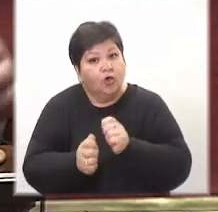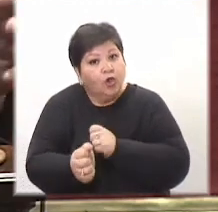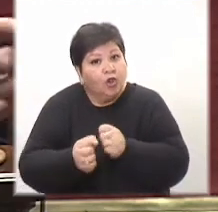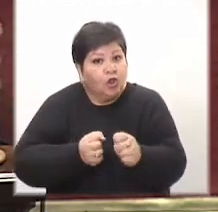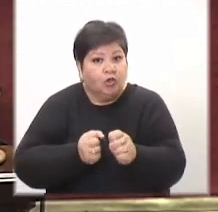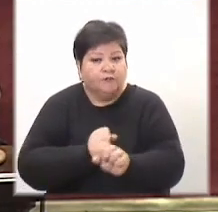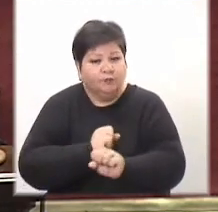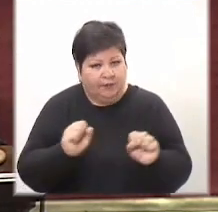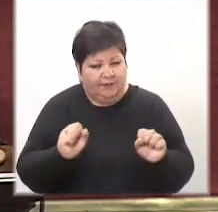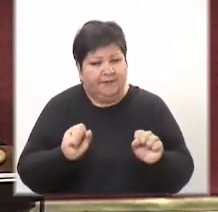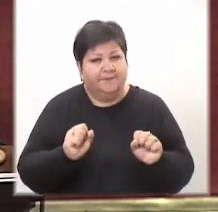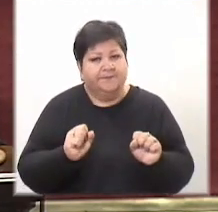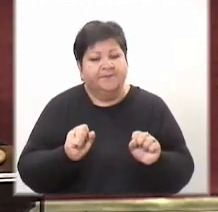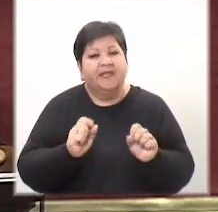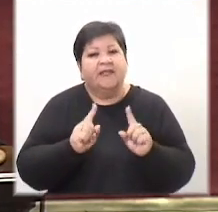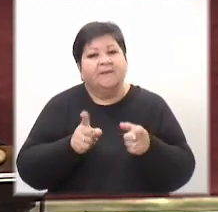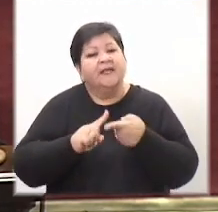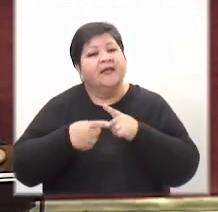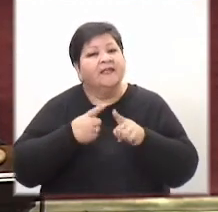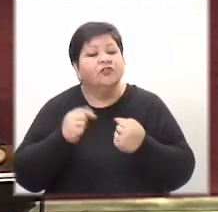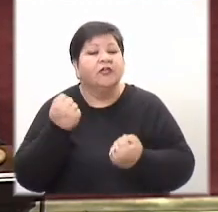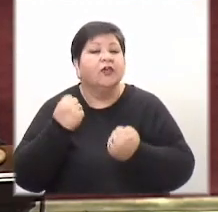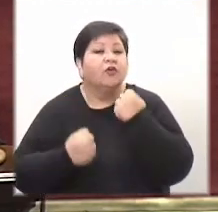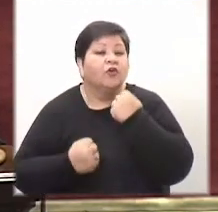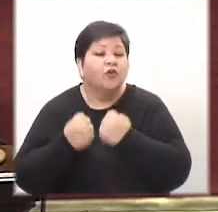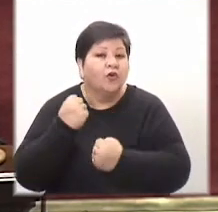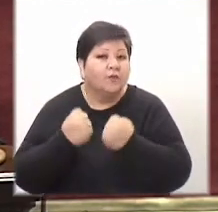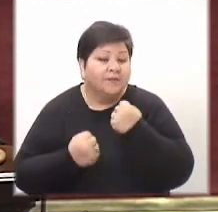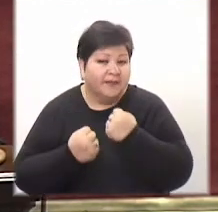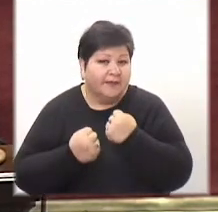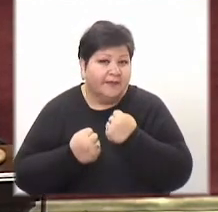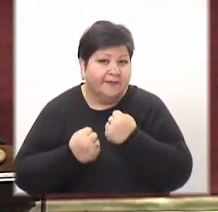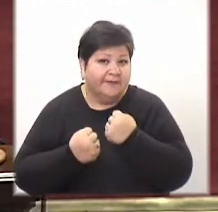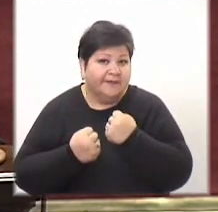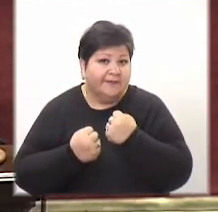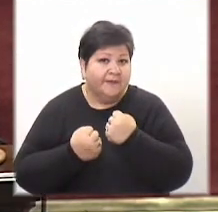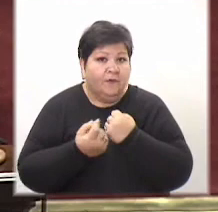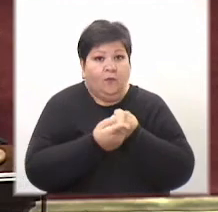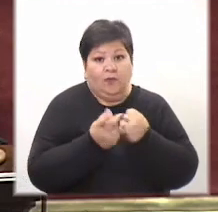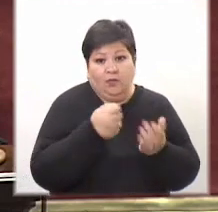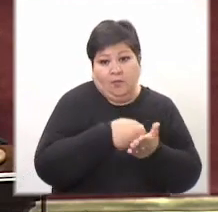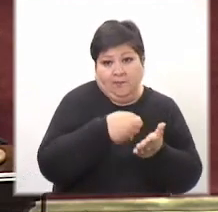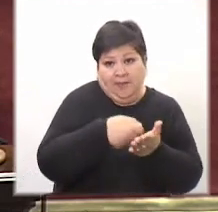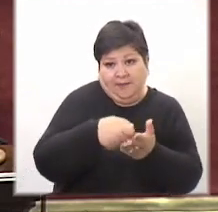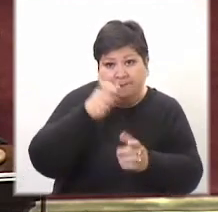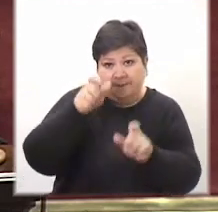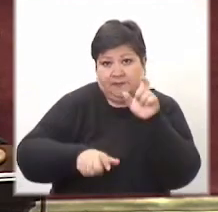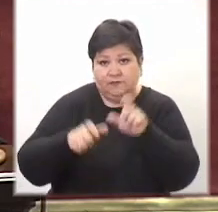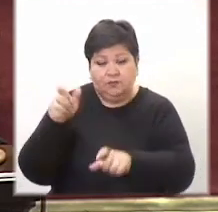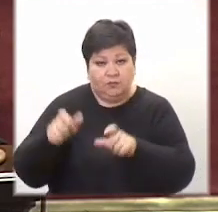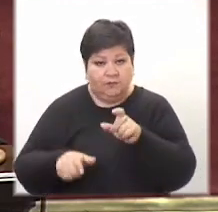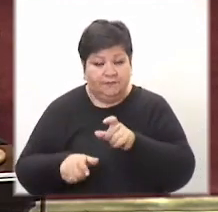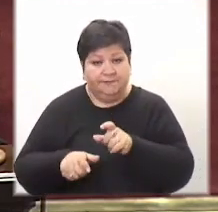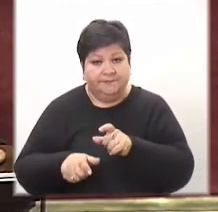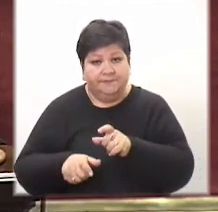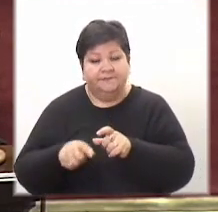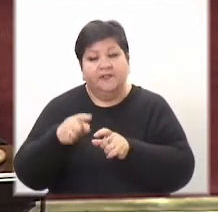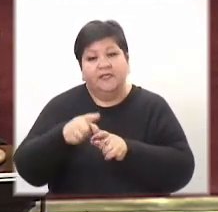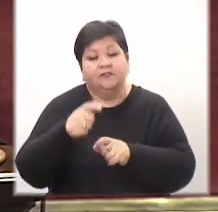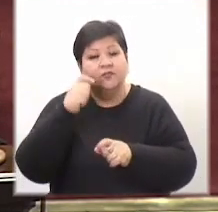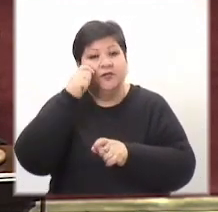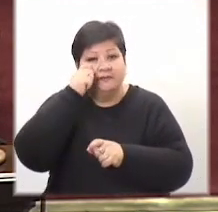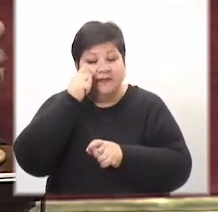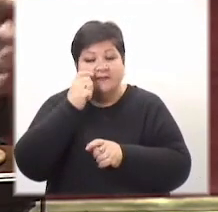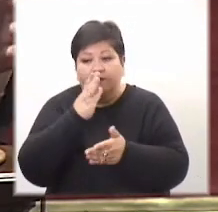importante es la relación económica de la ecuación, es decir, cuánto se le paga a la gente. Esto lleva a las edades y